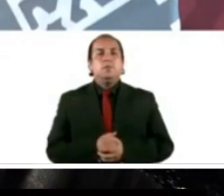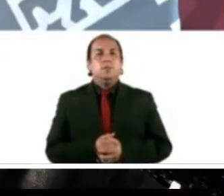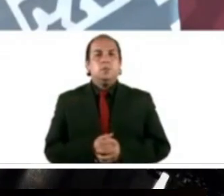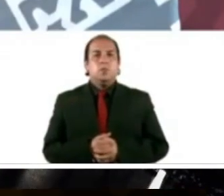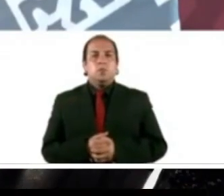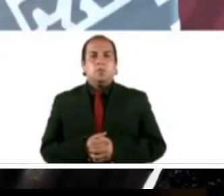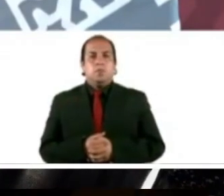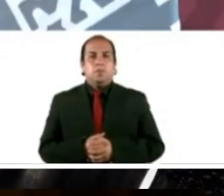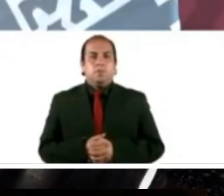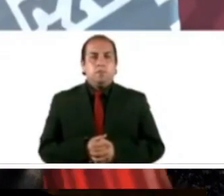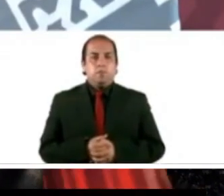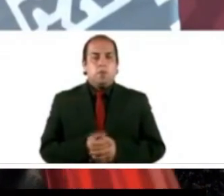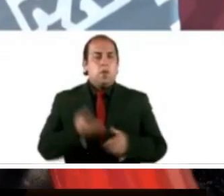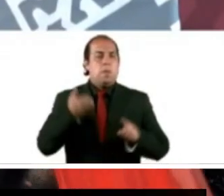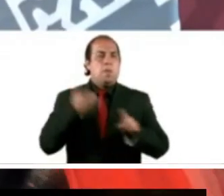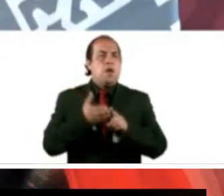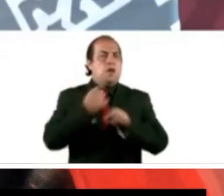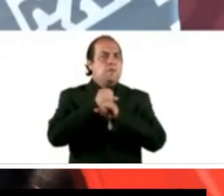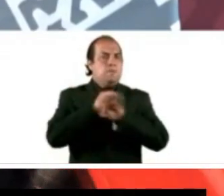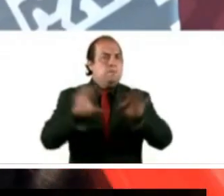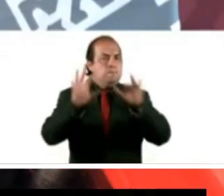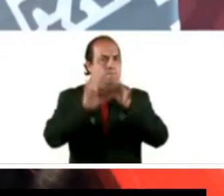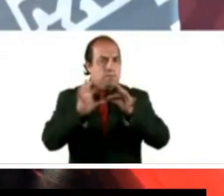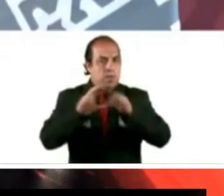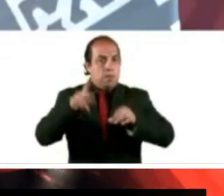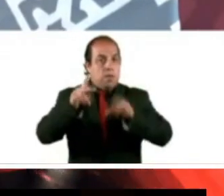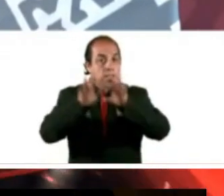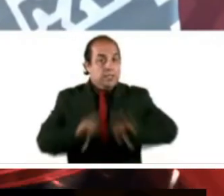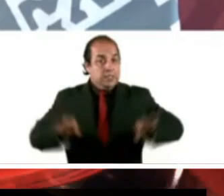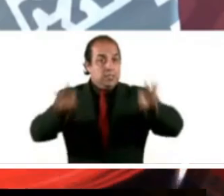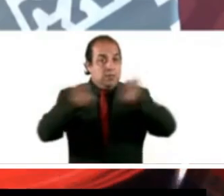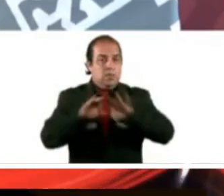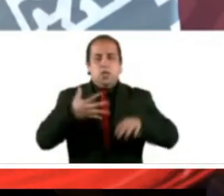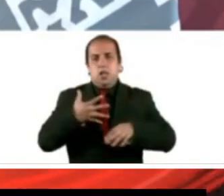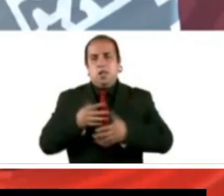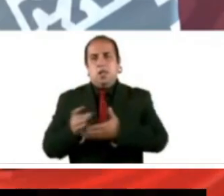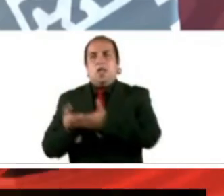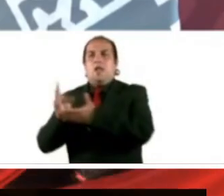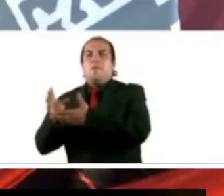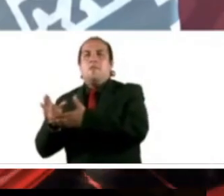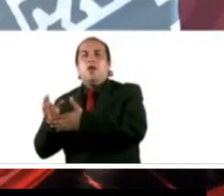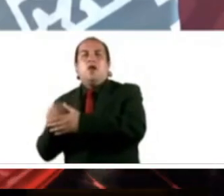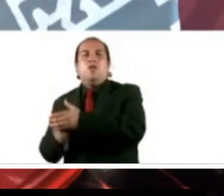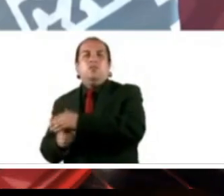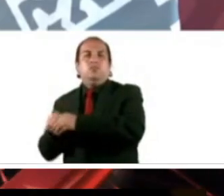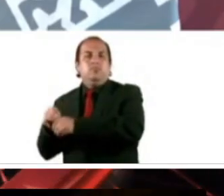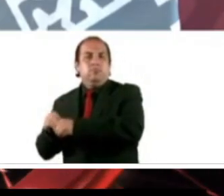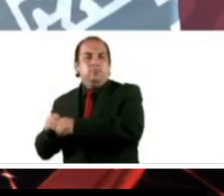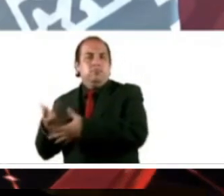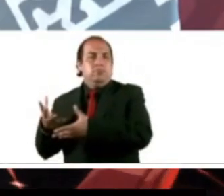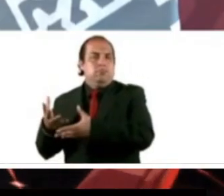haciendo, de la información, pero es importante pues que no sea a través de una filtración, porque además, una vez